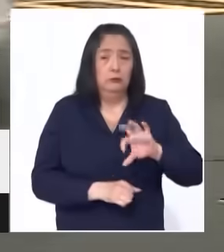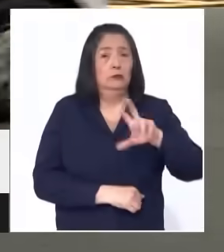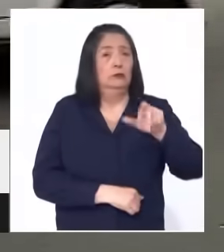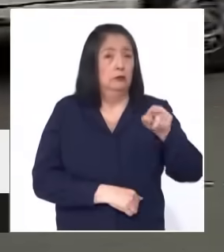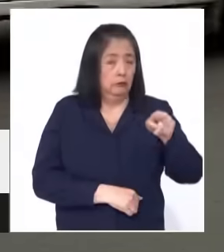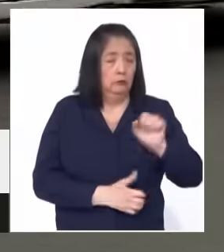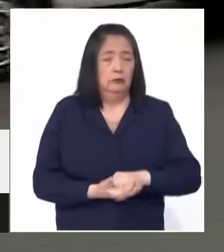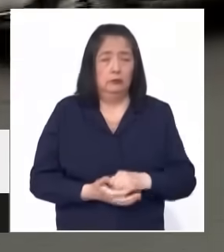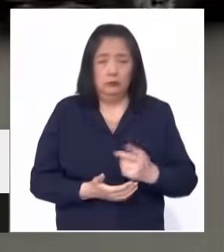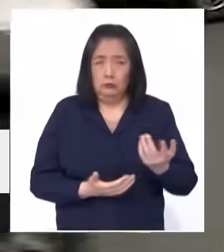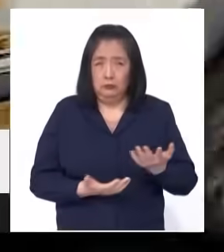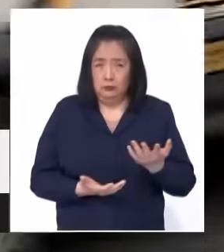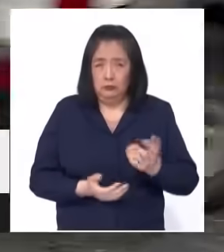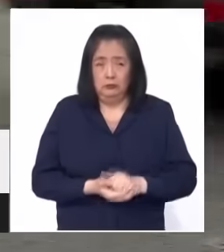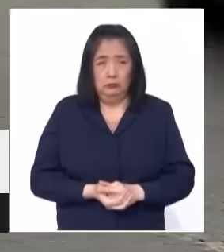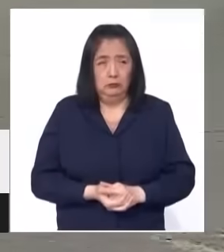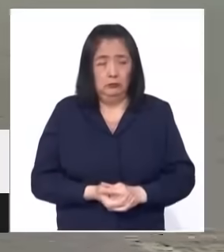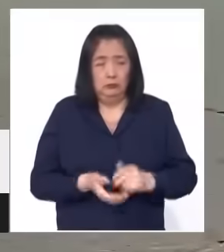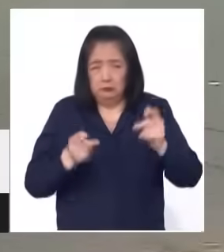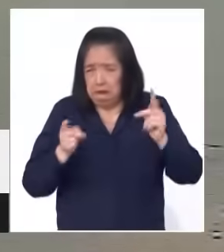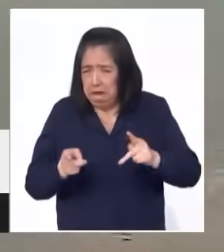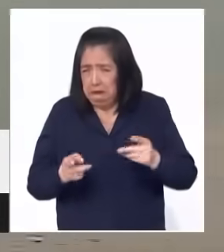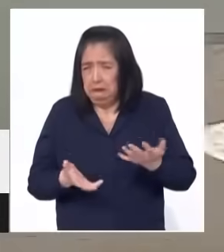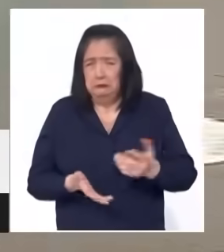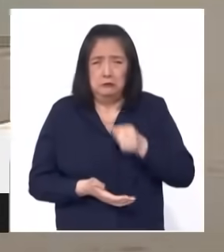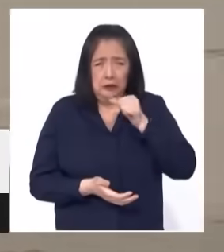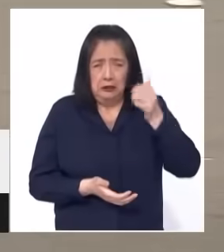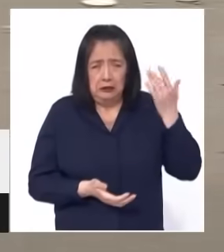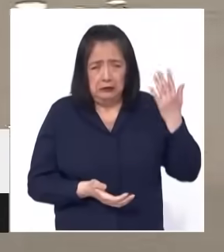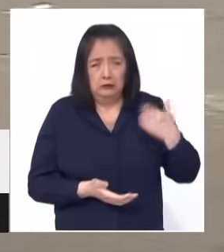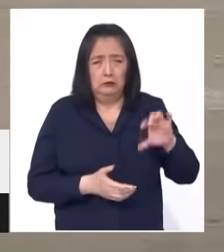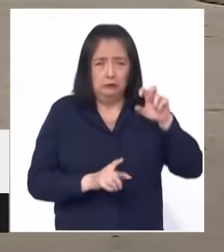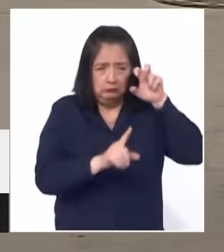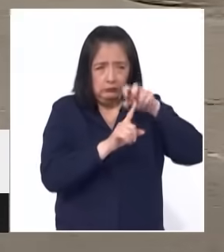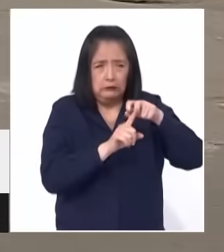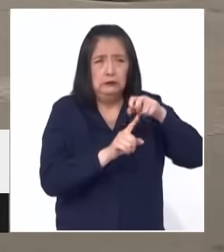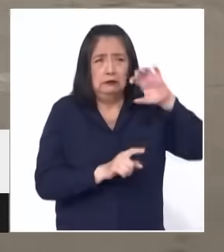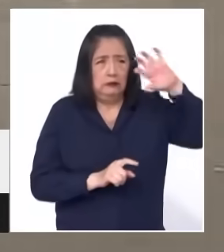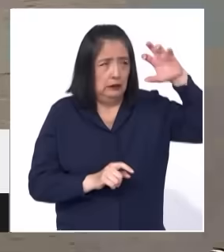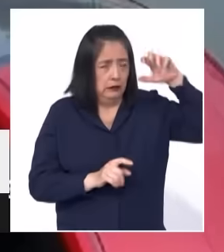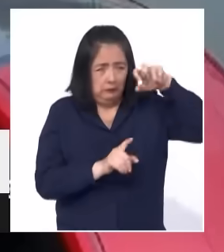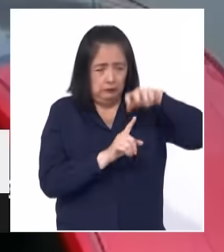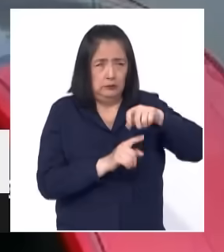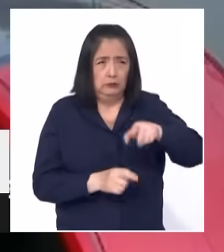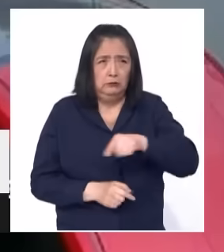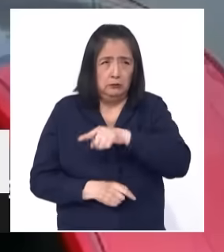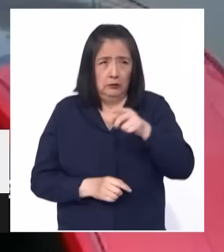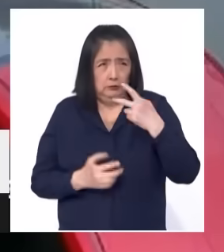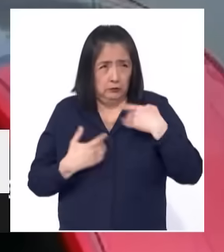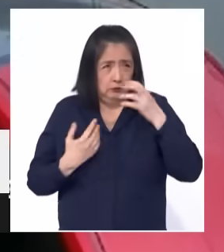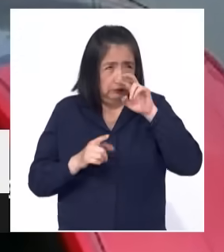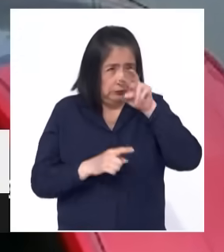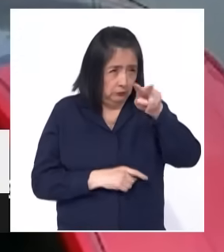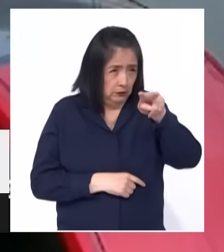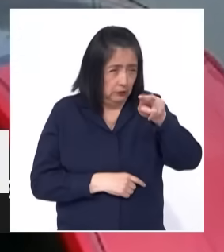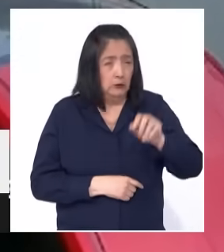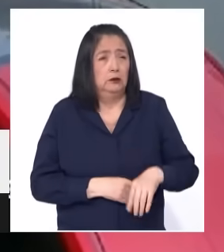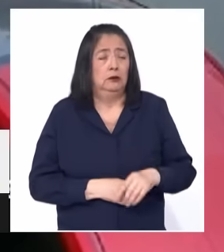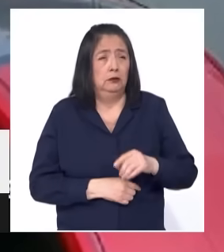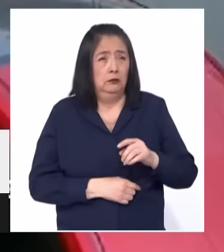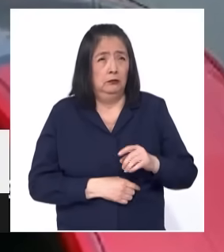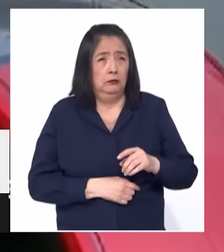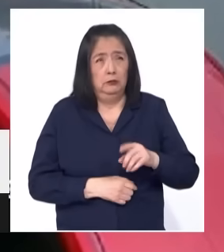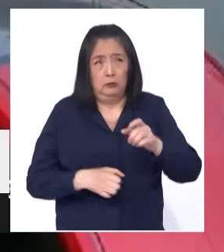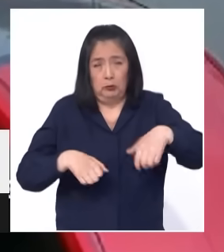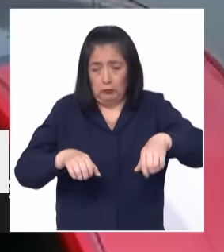asaltos, uno de ellos que sucedió solamente ayer ha sido captado por cámaras de seguridad y ustedes ya pueden ver cómo dos sujetos a